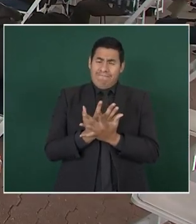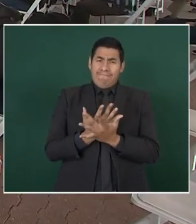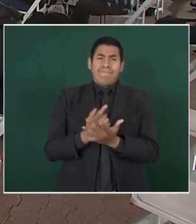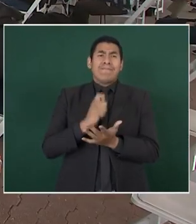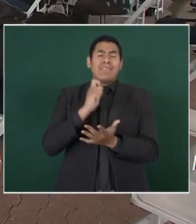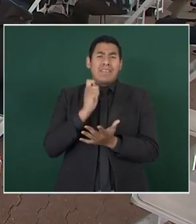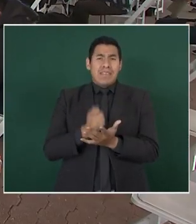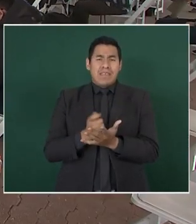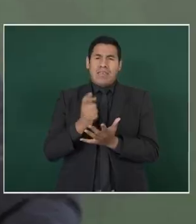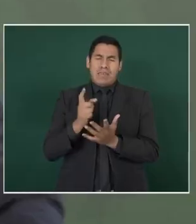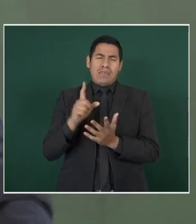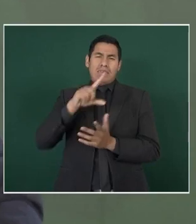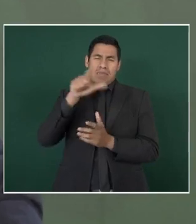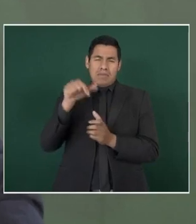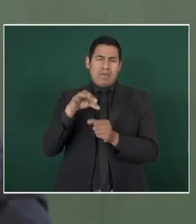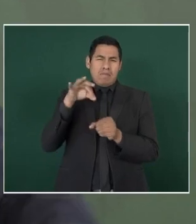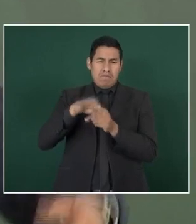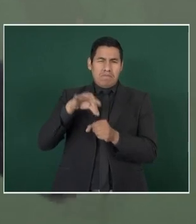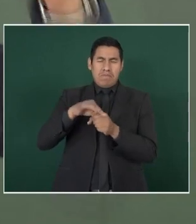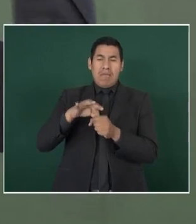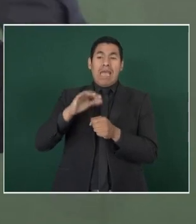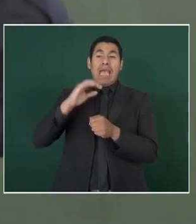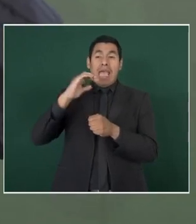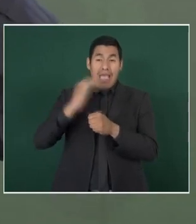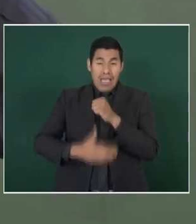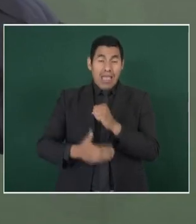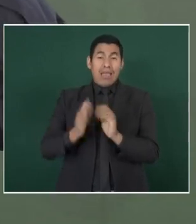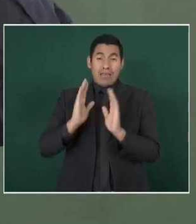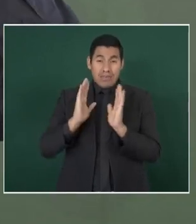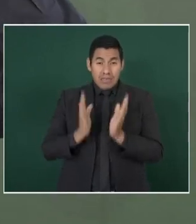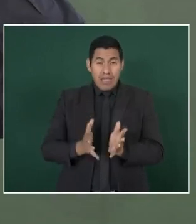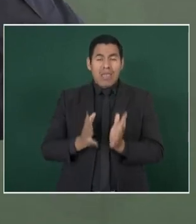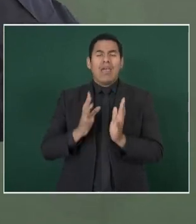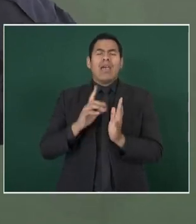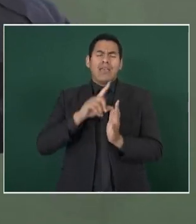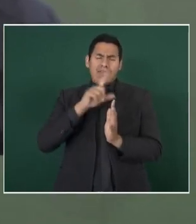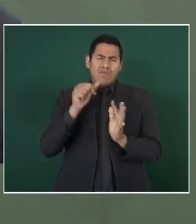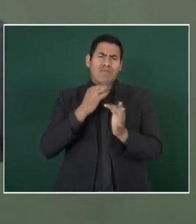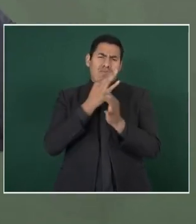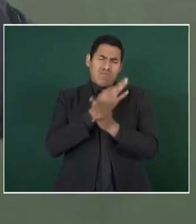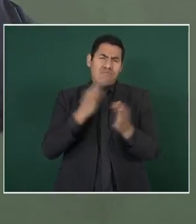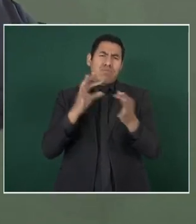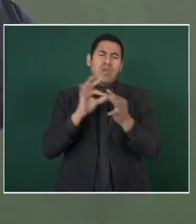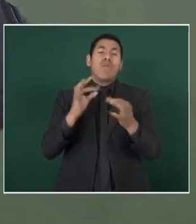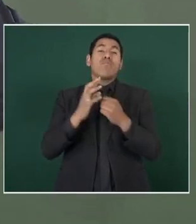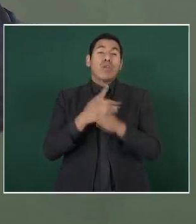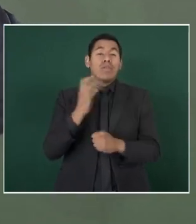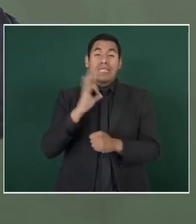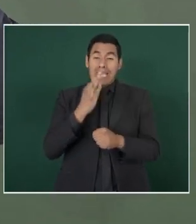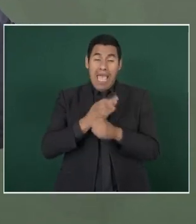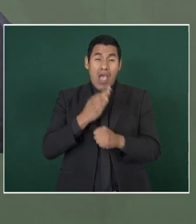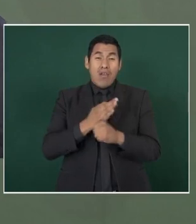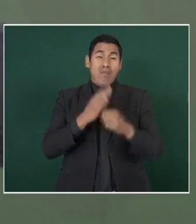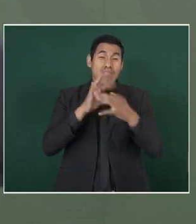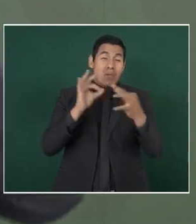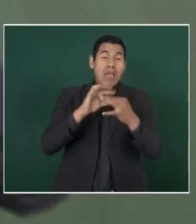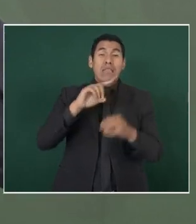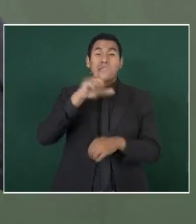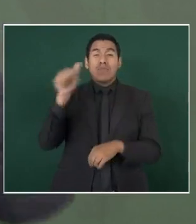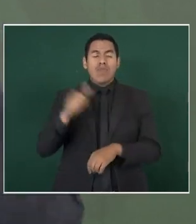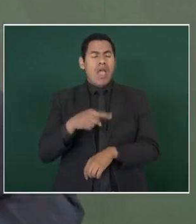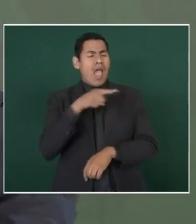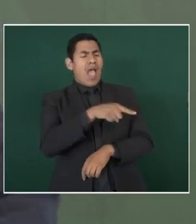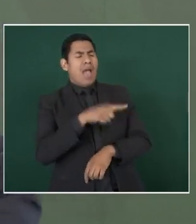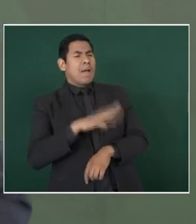la elección, porque si no nos van a acusar de que